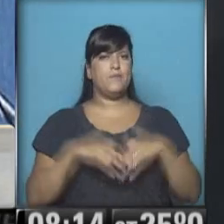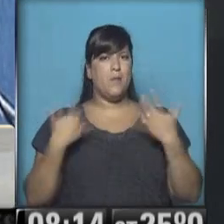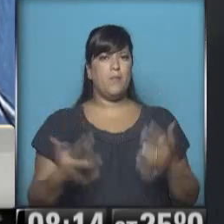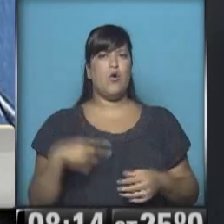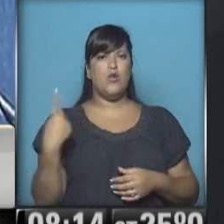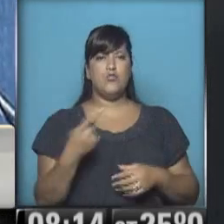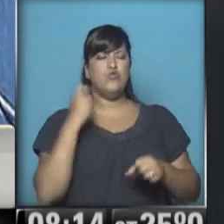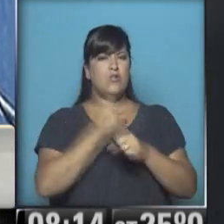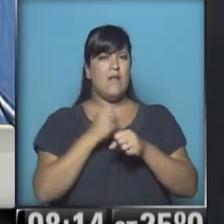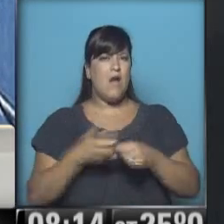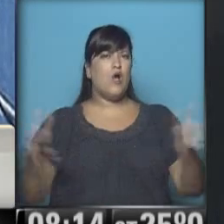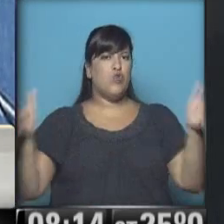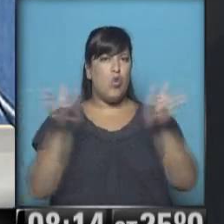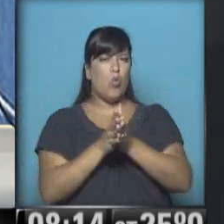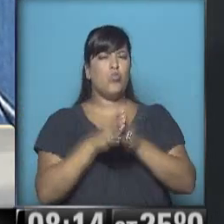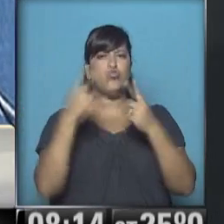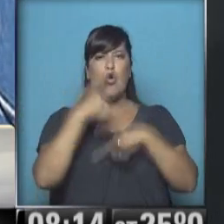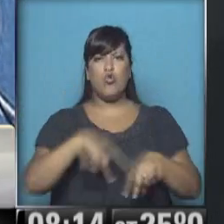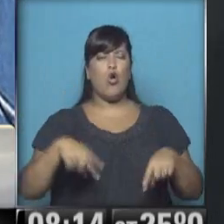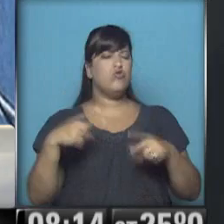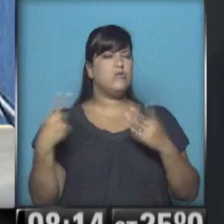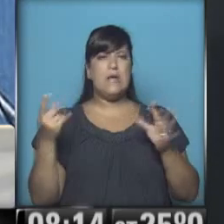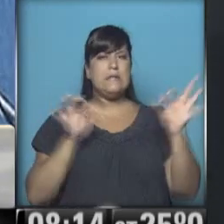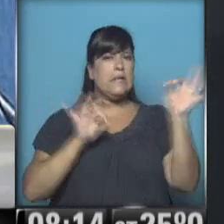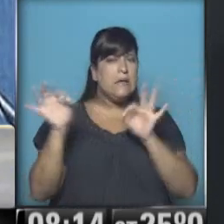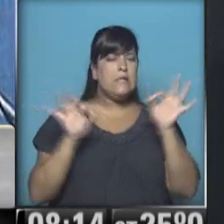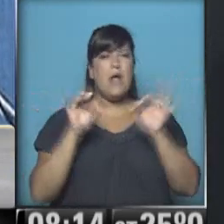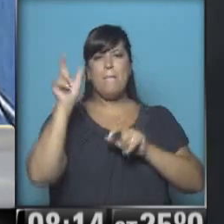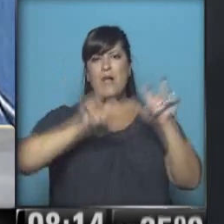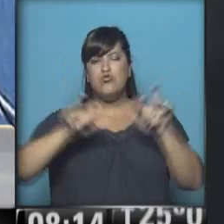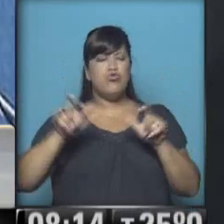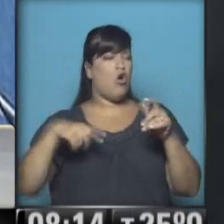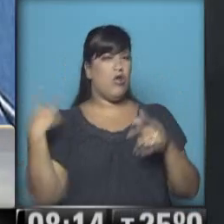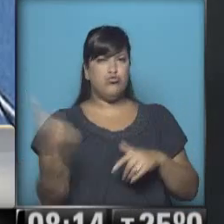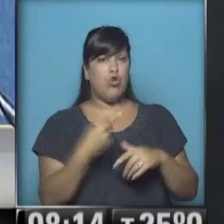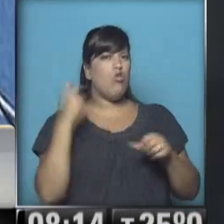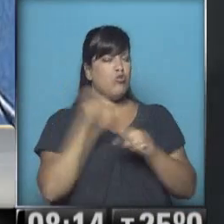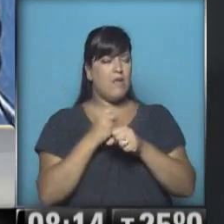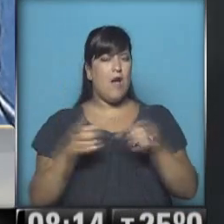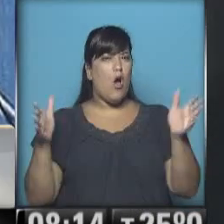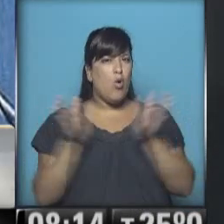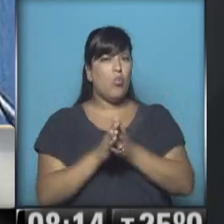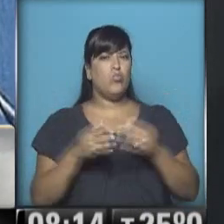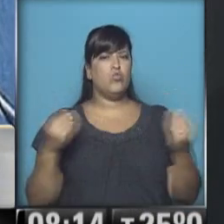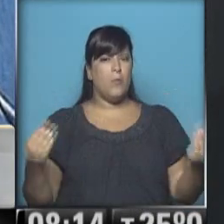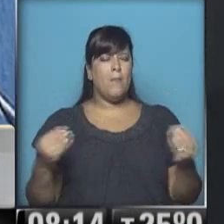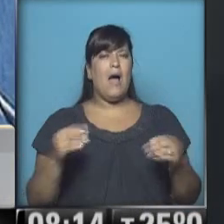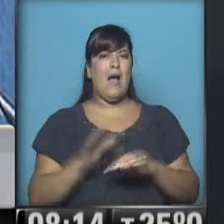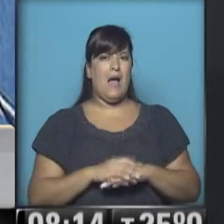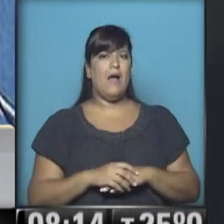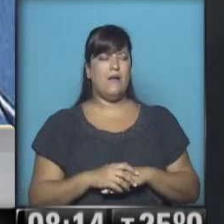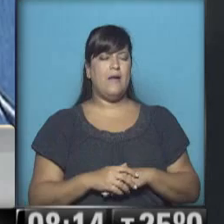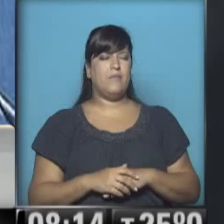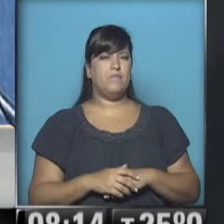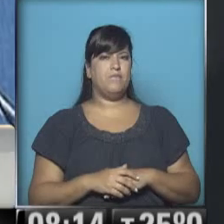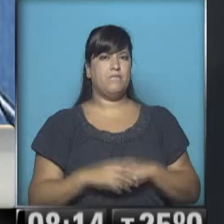se trabaja en forma coordinada con todos los recursos logísticos y humanos a disposición en el marco de la coordinación de las